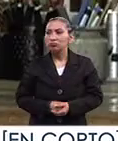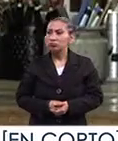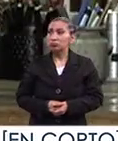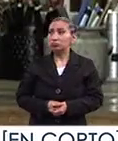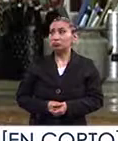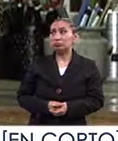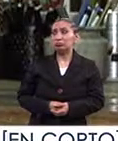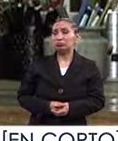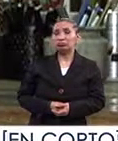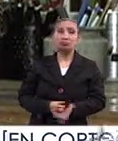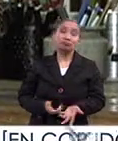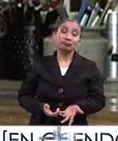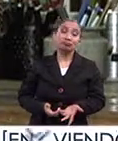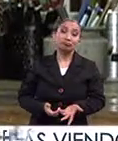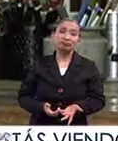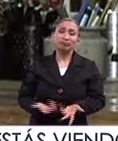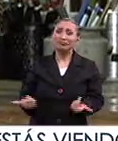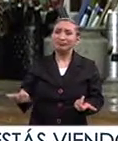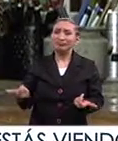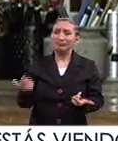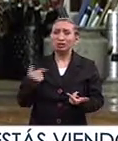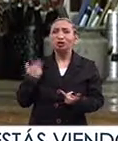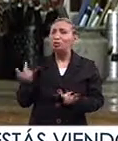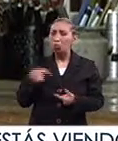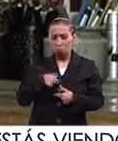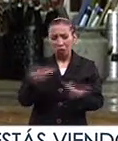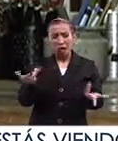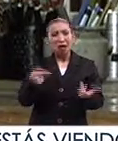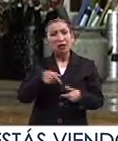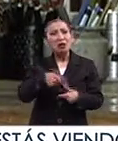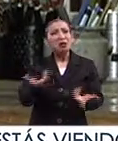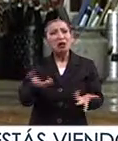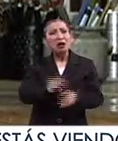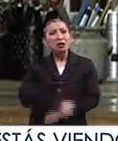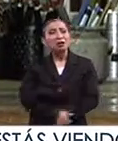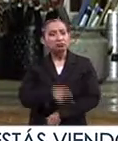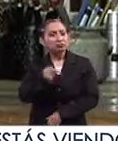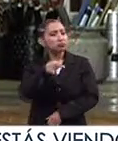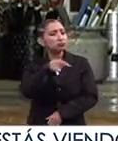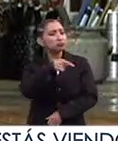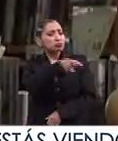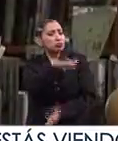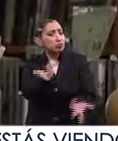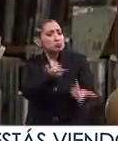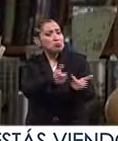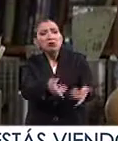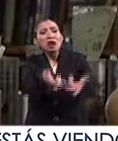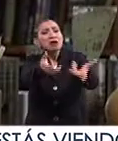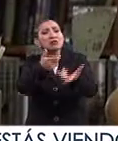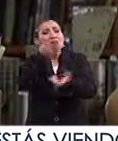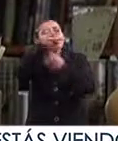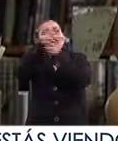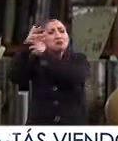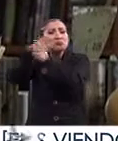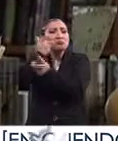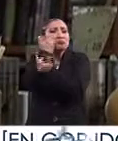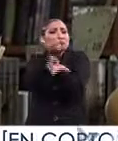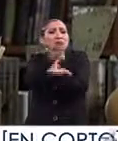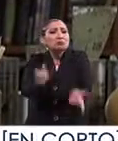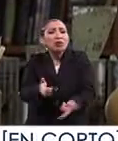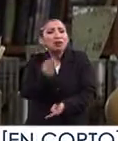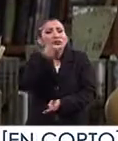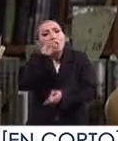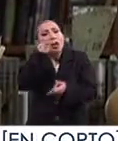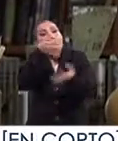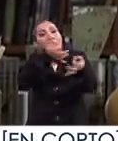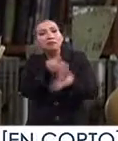Dijo, entonces, y le pregunté, bueno, ¿y qué voy a hacer con esto? Y me dice, pues sal a la calle y filma lo primero que encuentres, lo